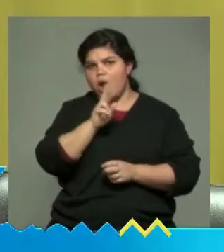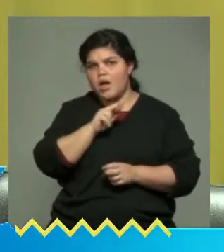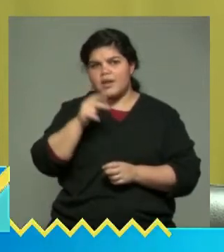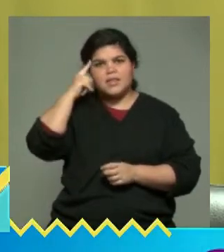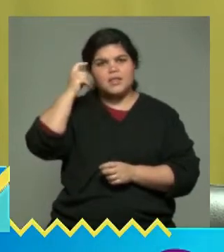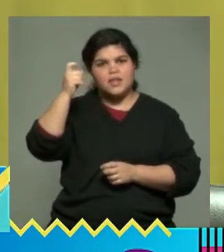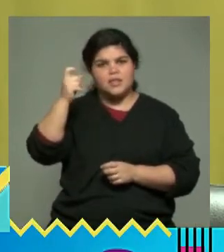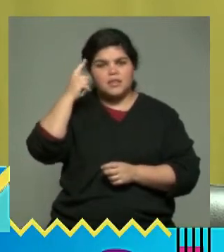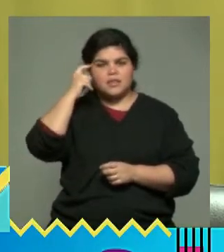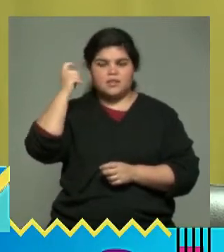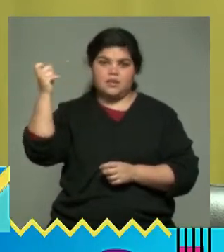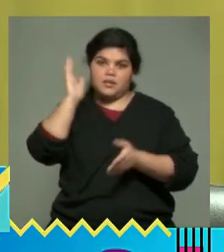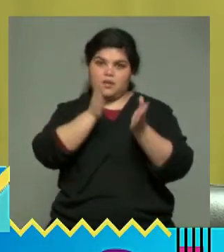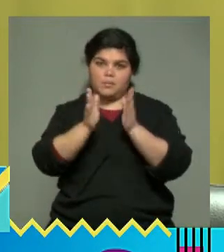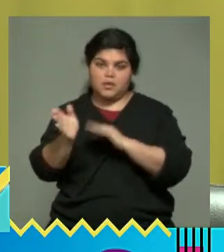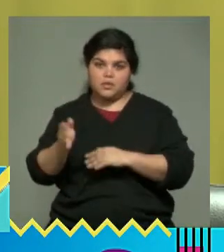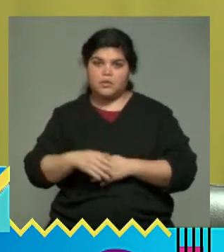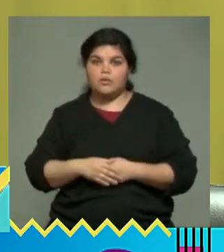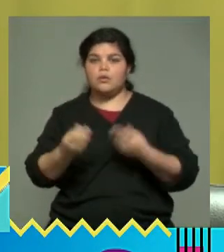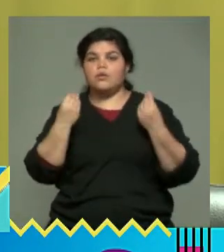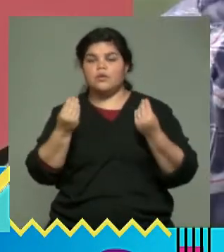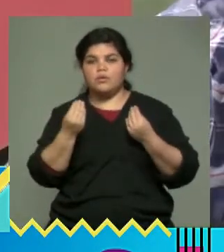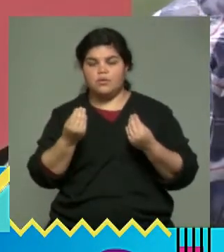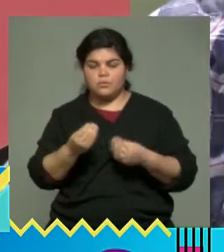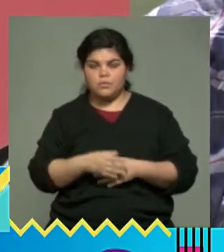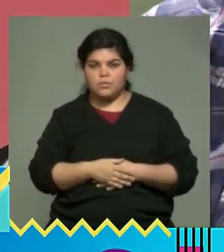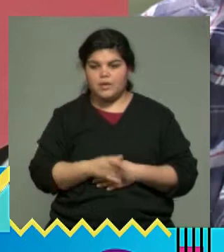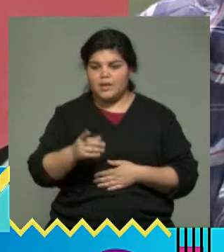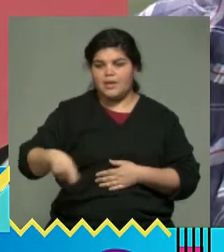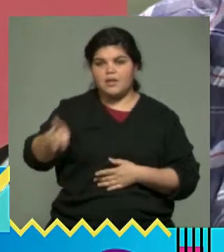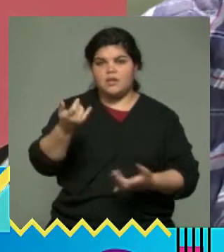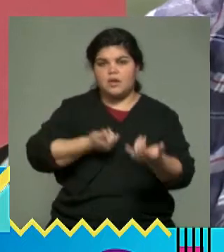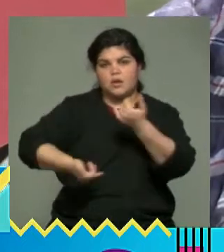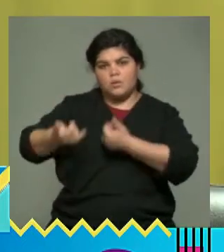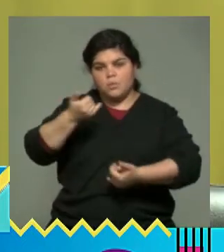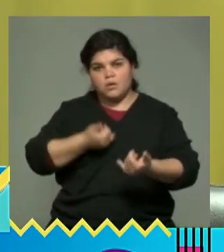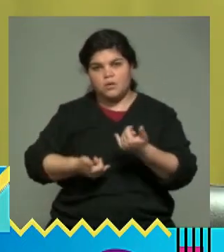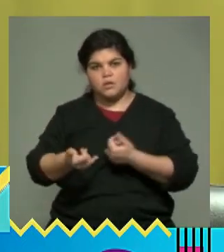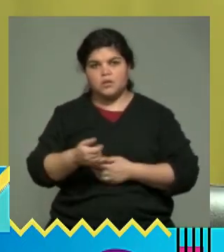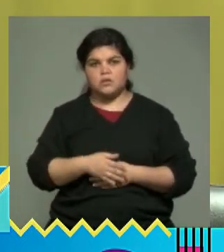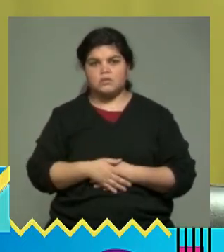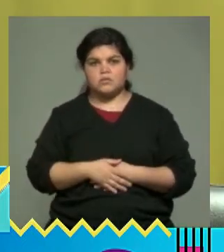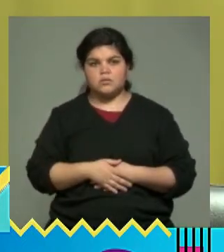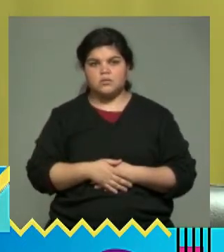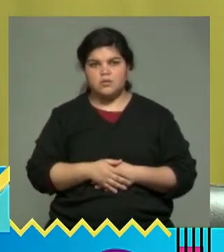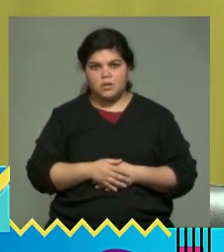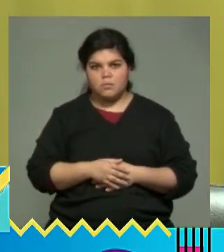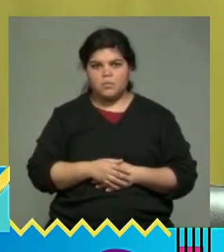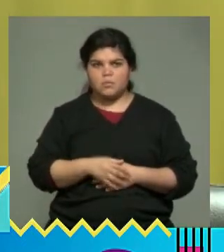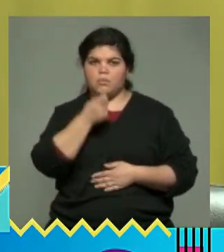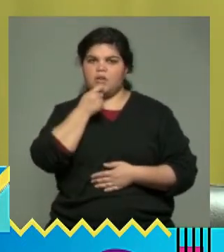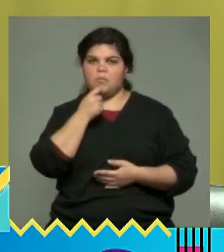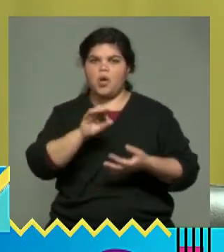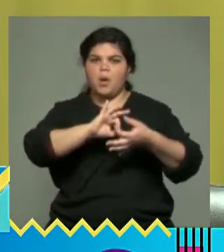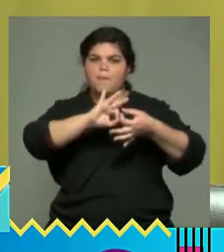tratamiento psicológico, cómo ellas mismas manifestaban, pero al principio con pequeñas frases como no me